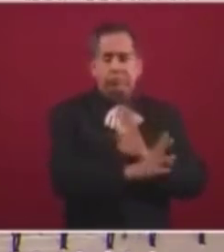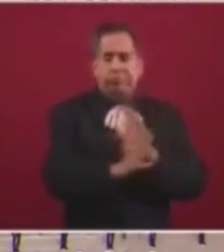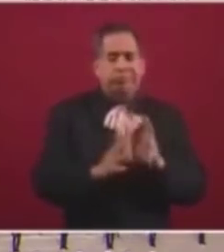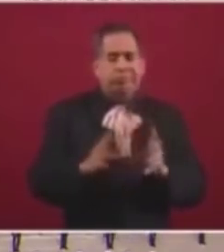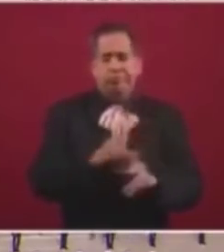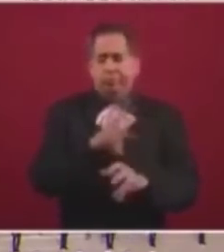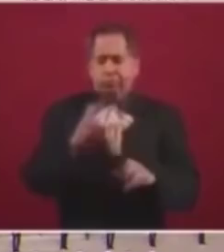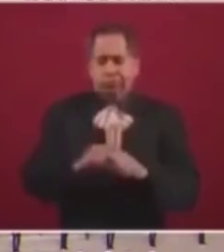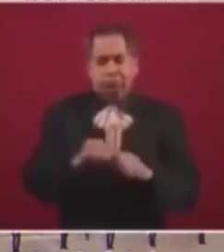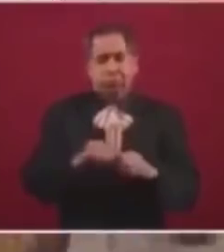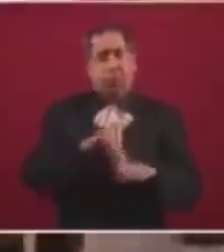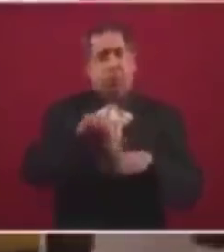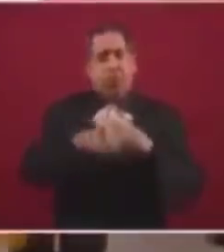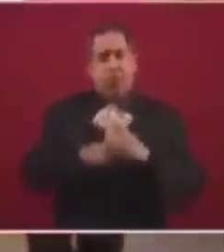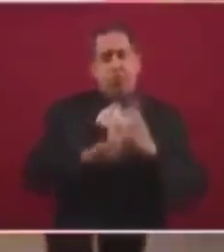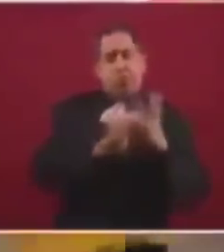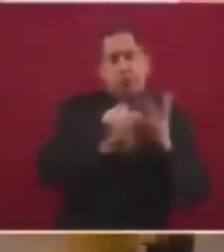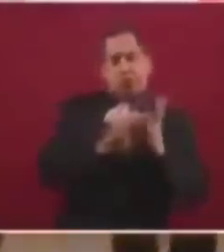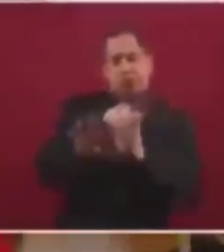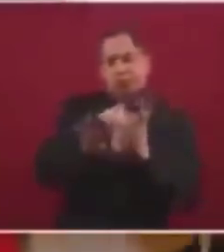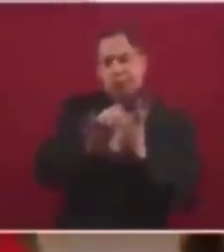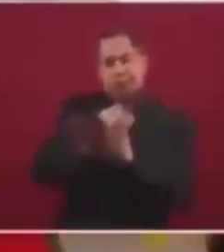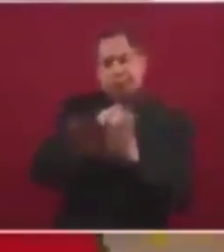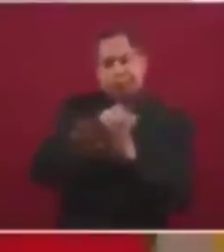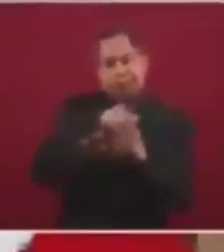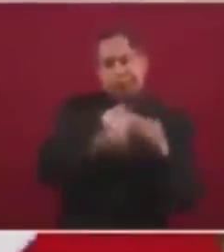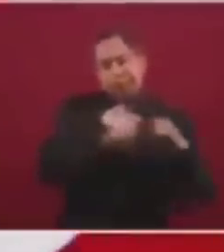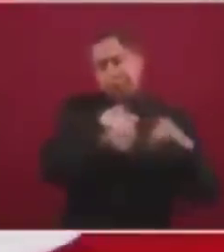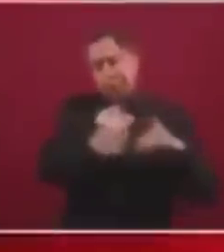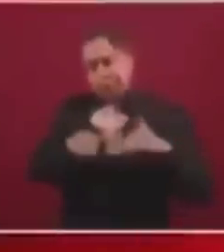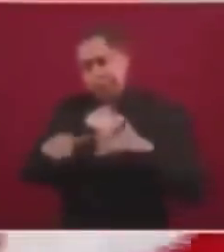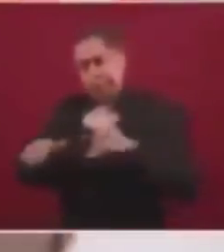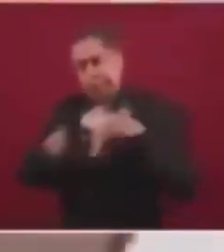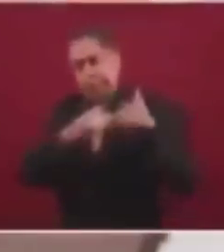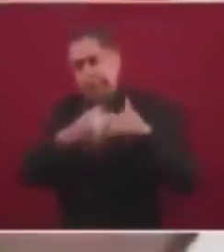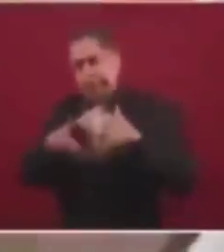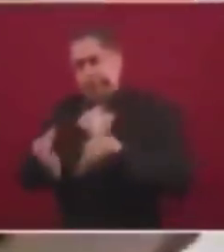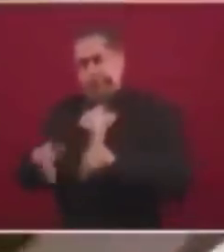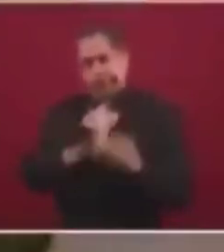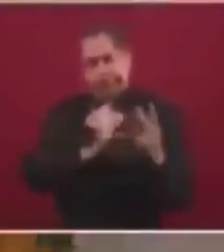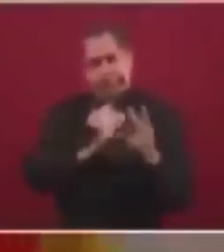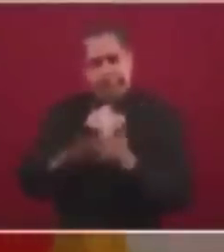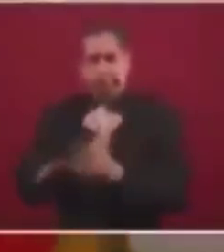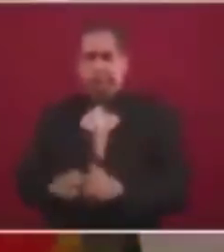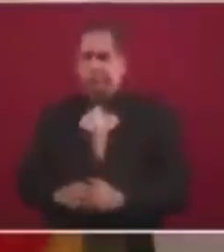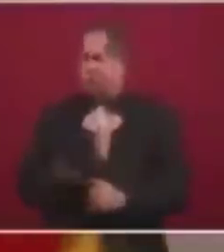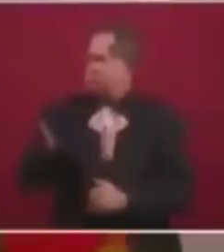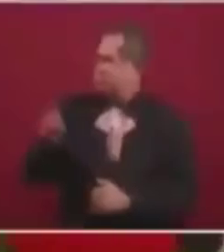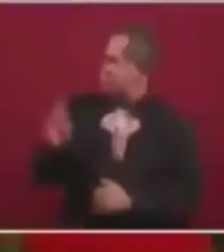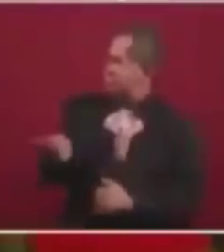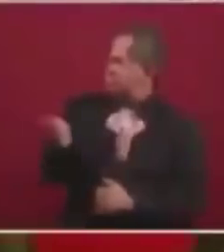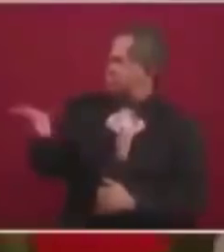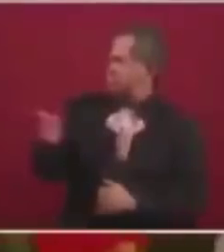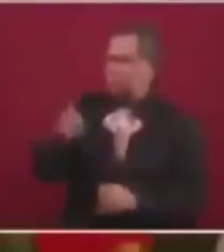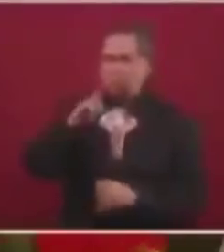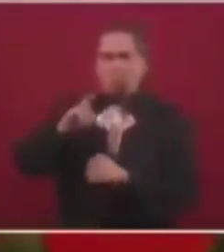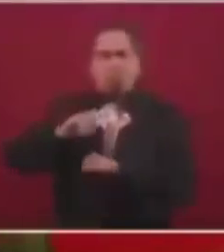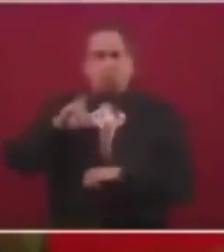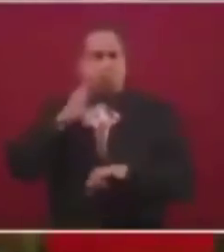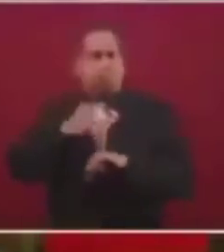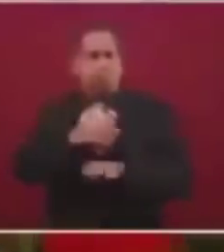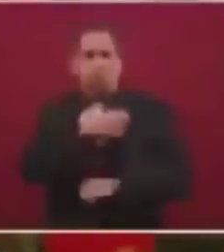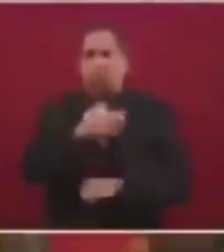Eso no se logra en 2-3 años, no, papi. Esa organización ya viene de décadas, hermano.